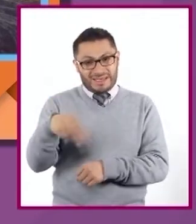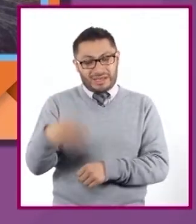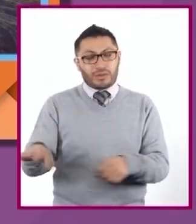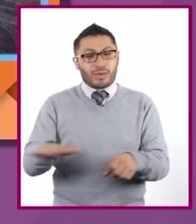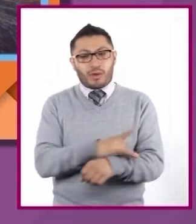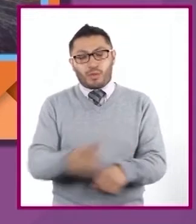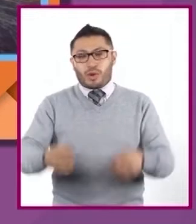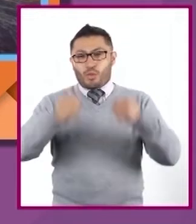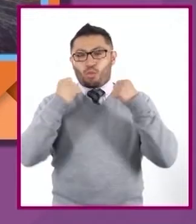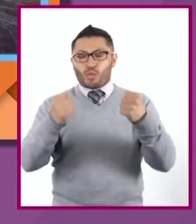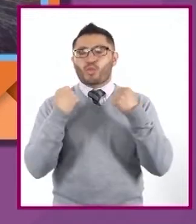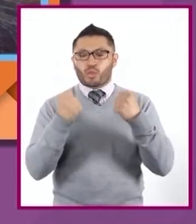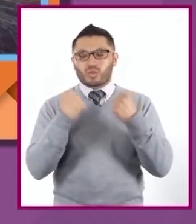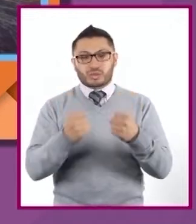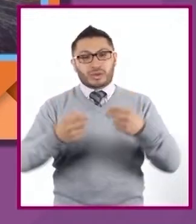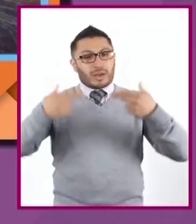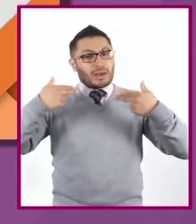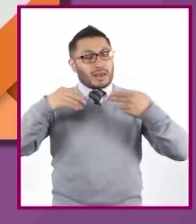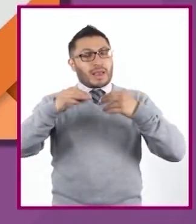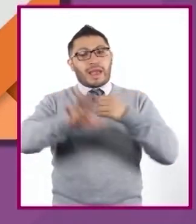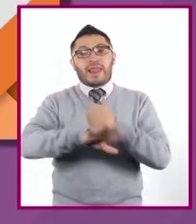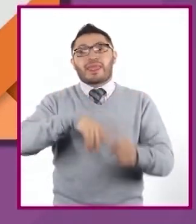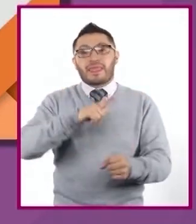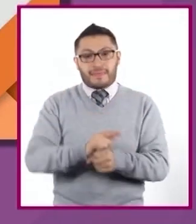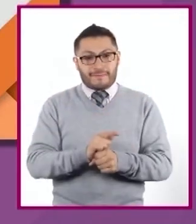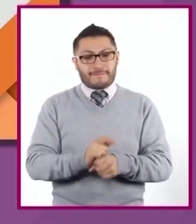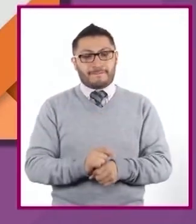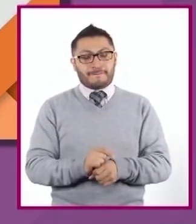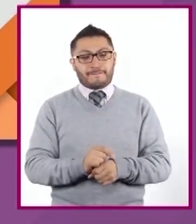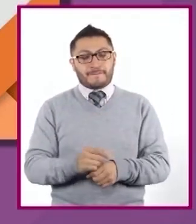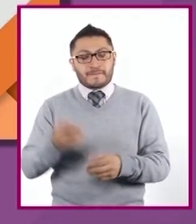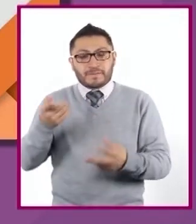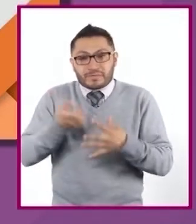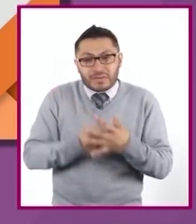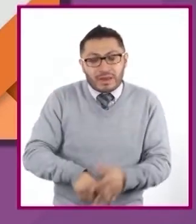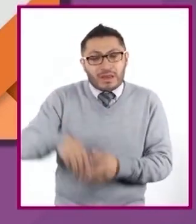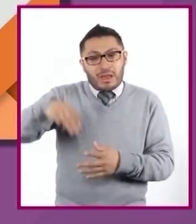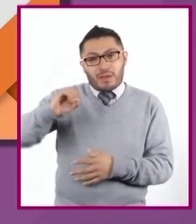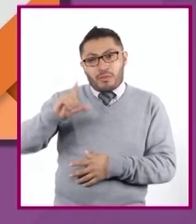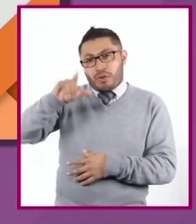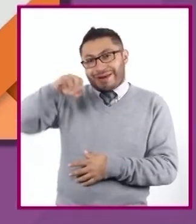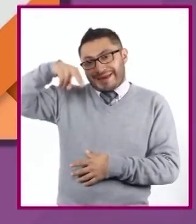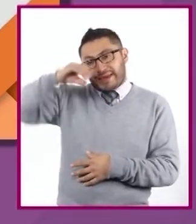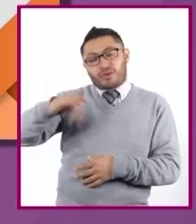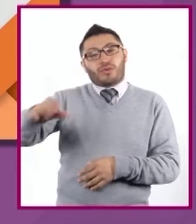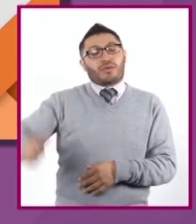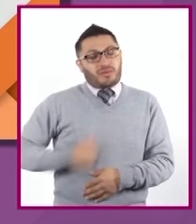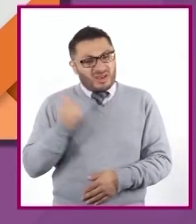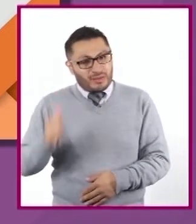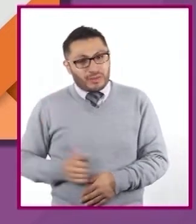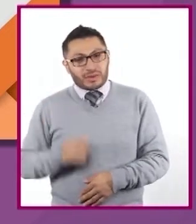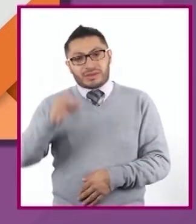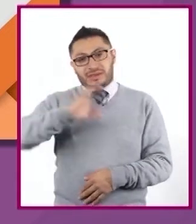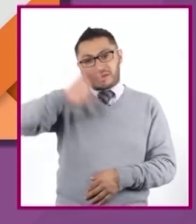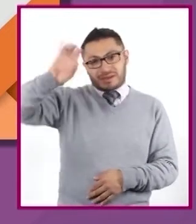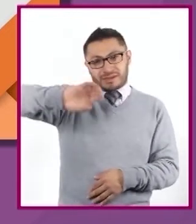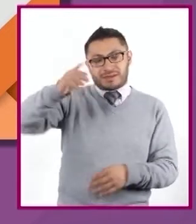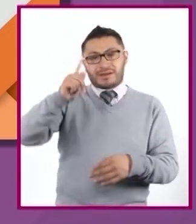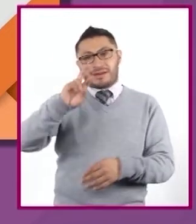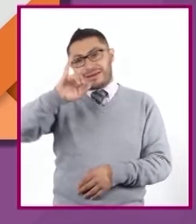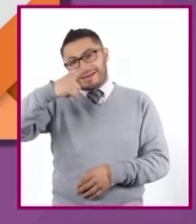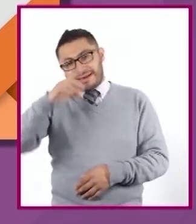la fuerza que lo impulsaba era animal. La introducción del molino va a permitir aprovechar los cereales como el trigo.